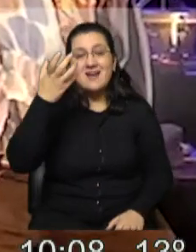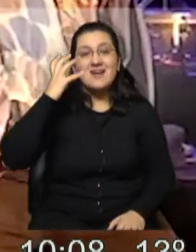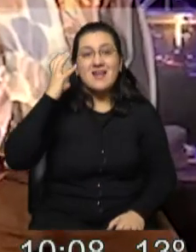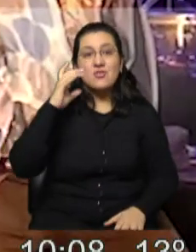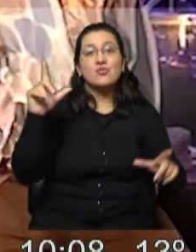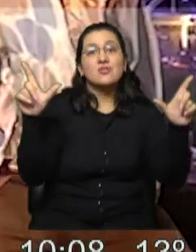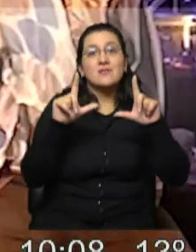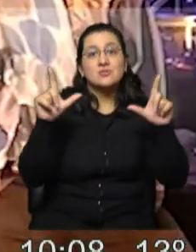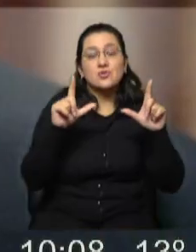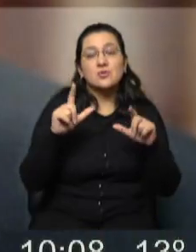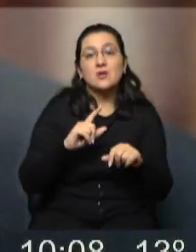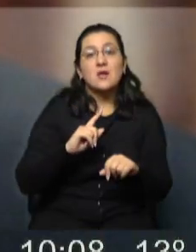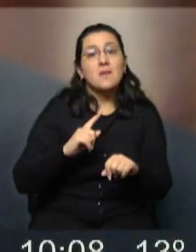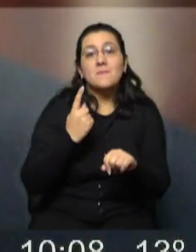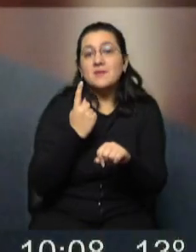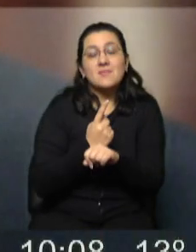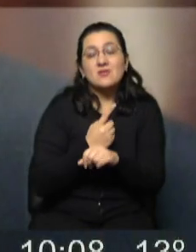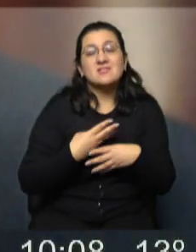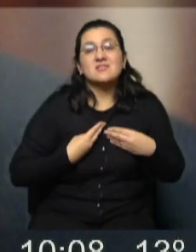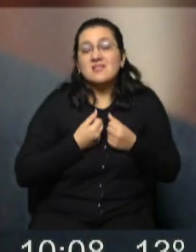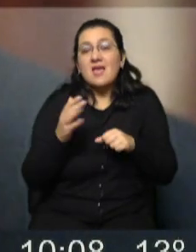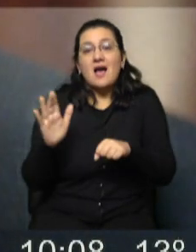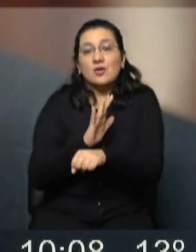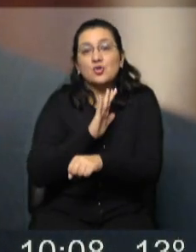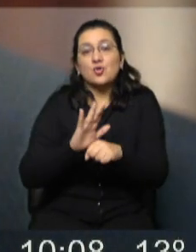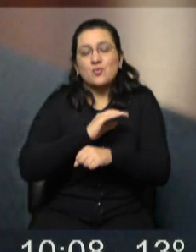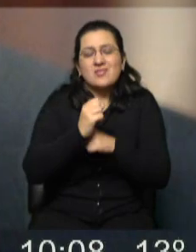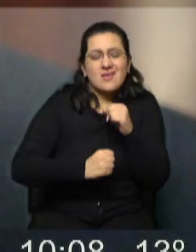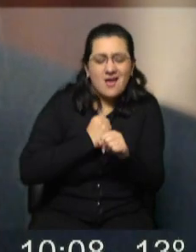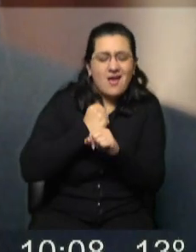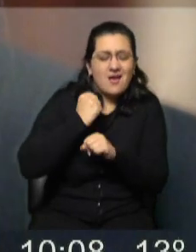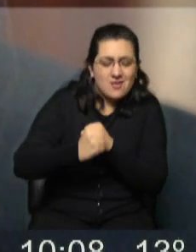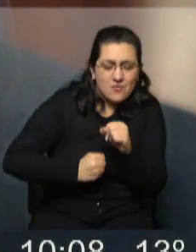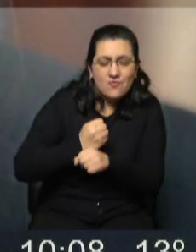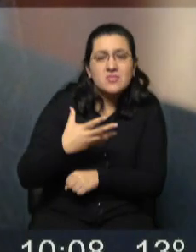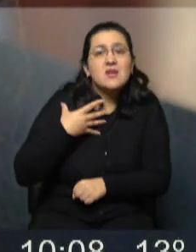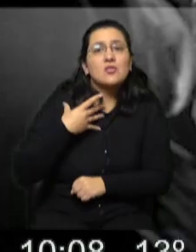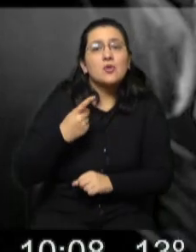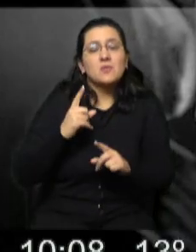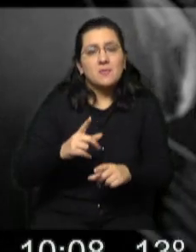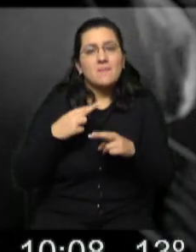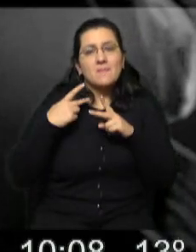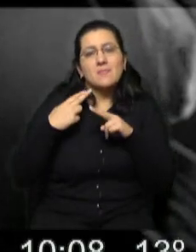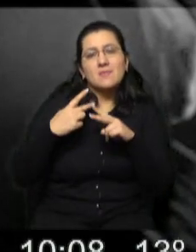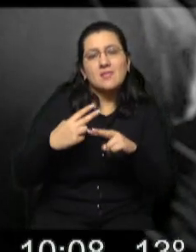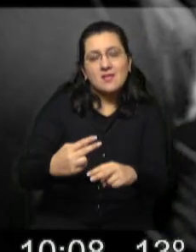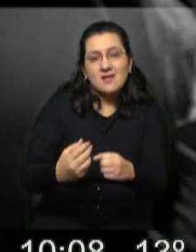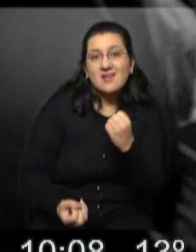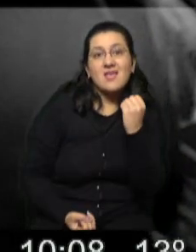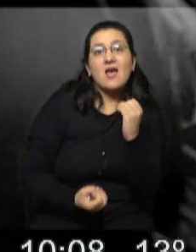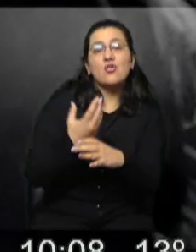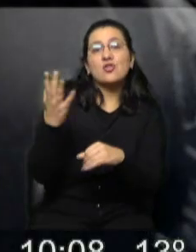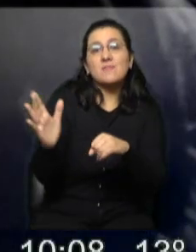se considera antes que nada actor. Jorge fue durante años director, pero sobre todo un permanente creador de